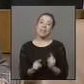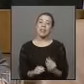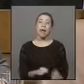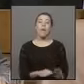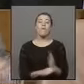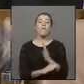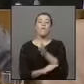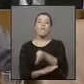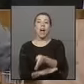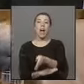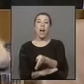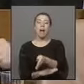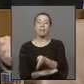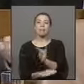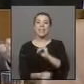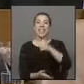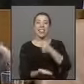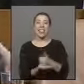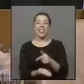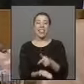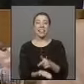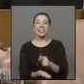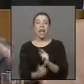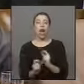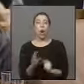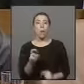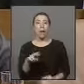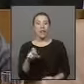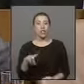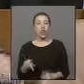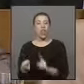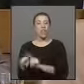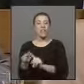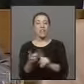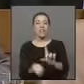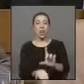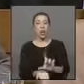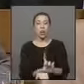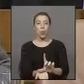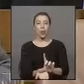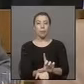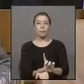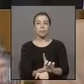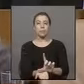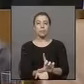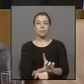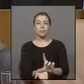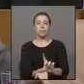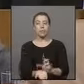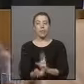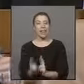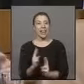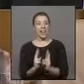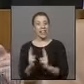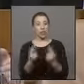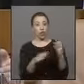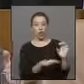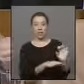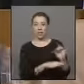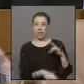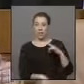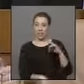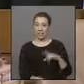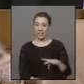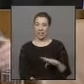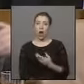a la intendencia, a la gobernación, a los distintos puntos de la relación con el Estado de Chile, con